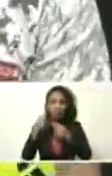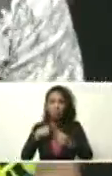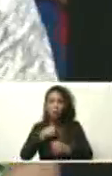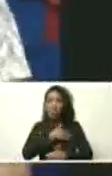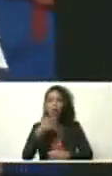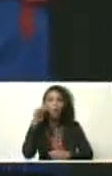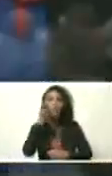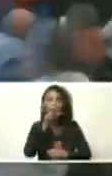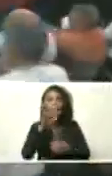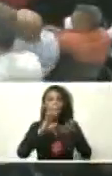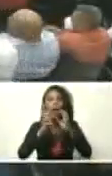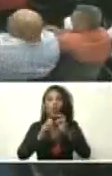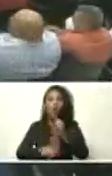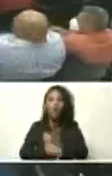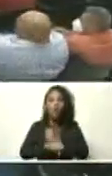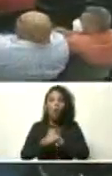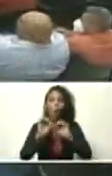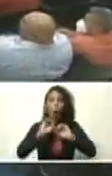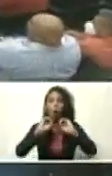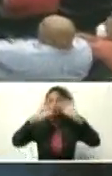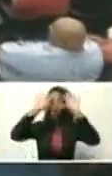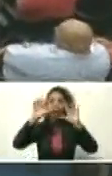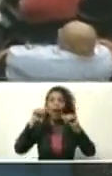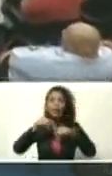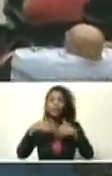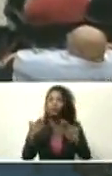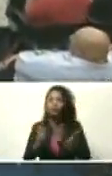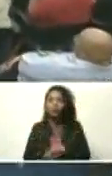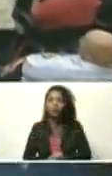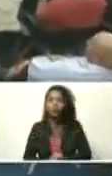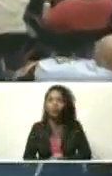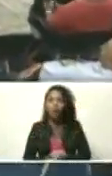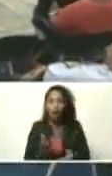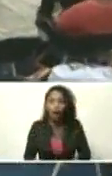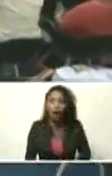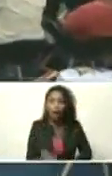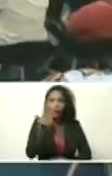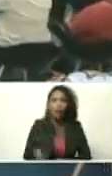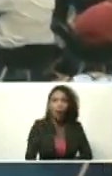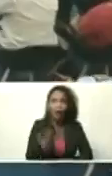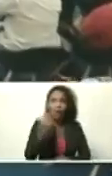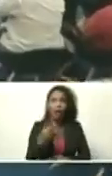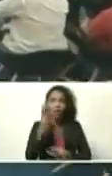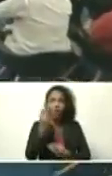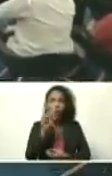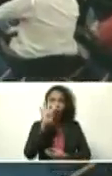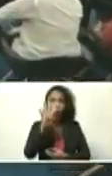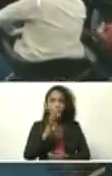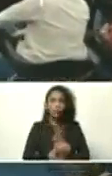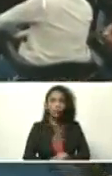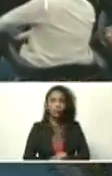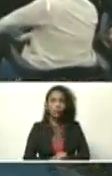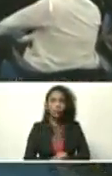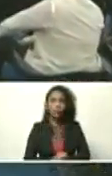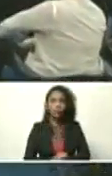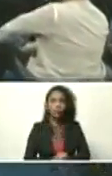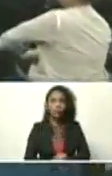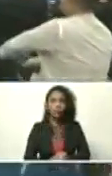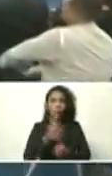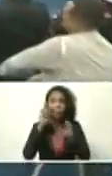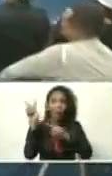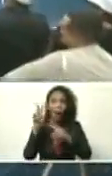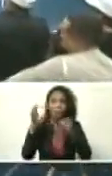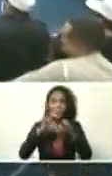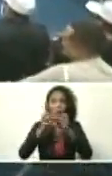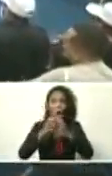es un balón de fútbol o de voleibol? Este balón, presidente, es lánzalo. Número 4. Ajá, este balón